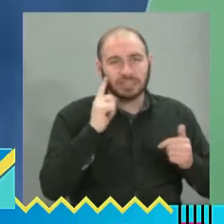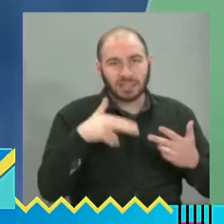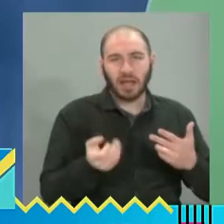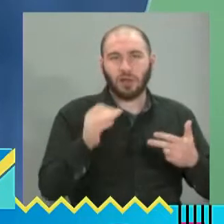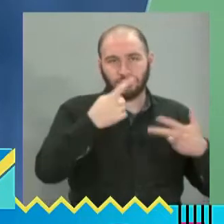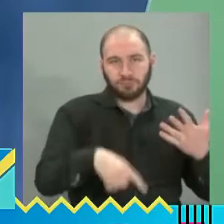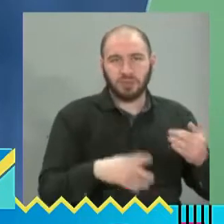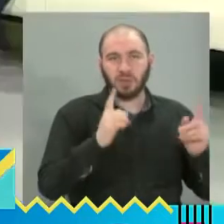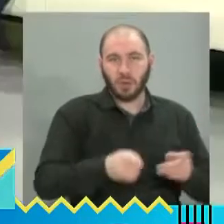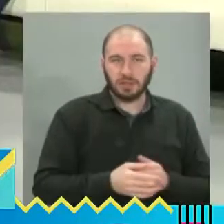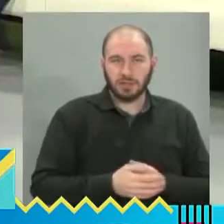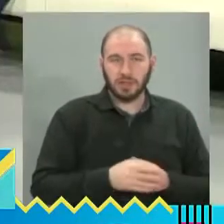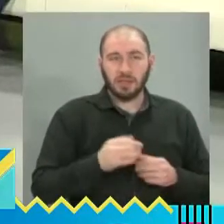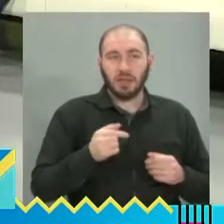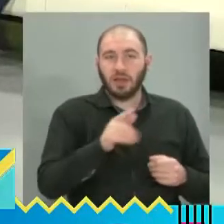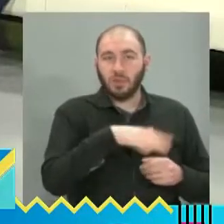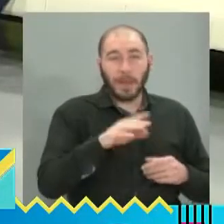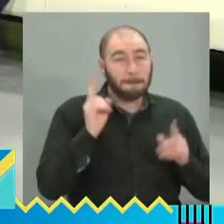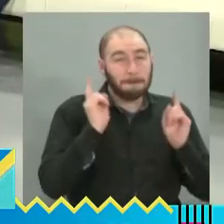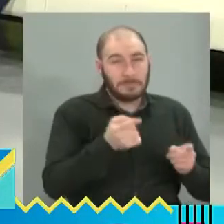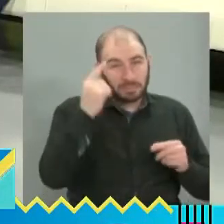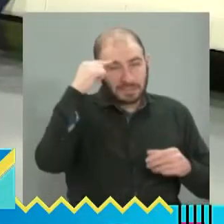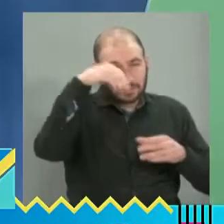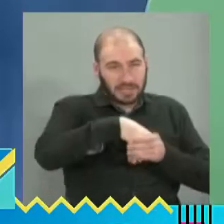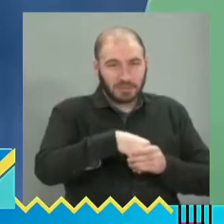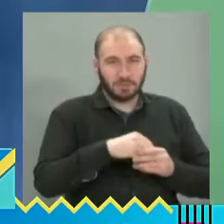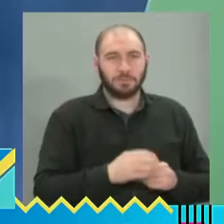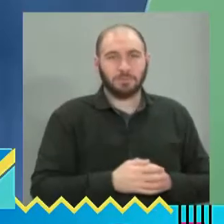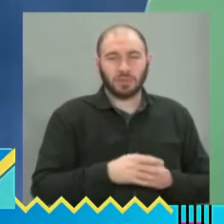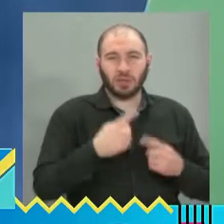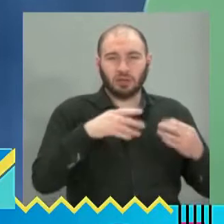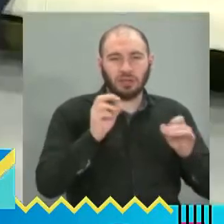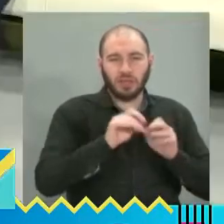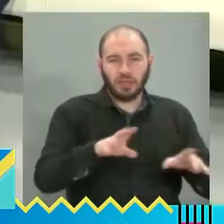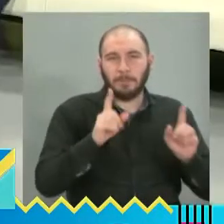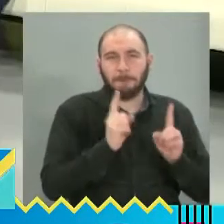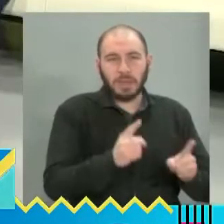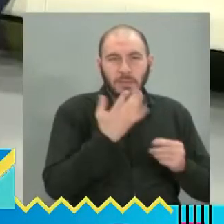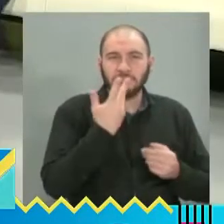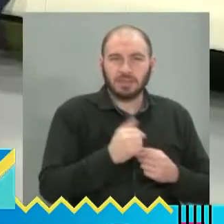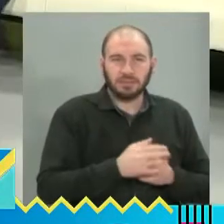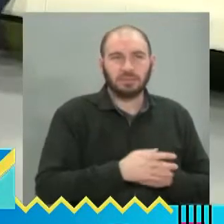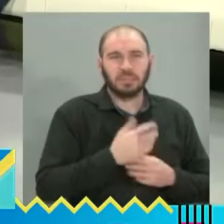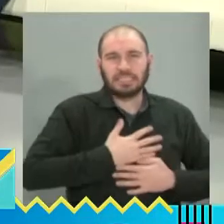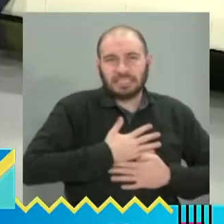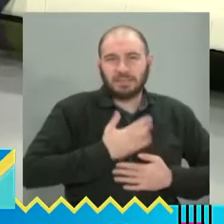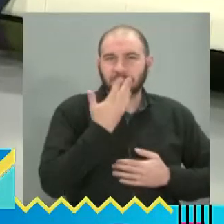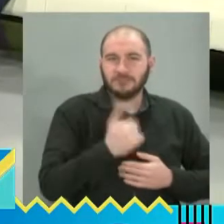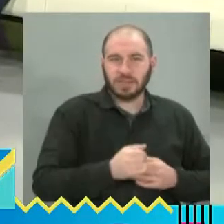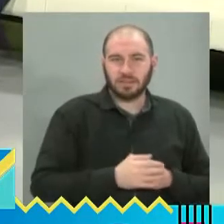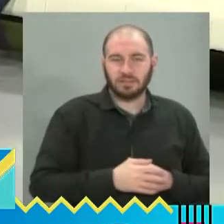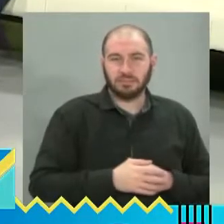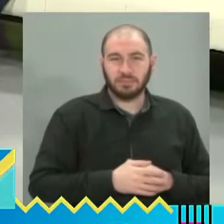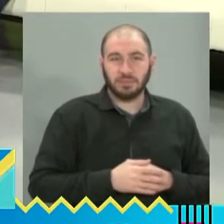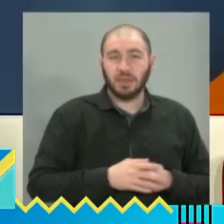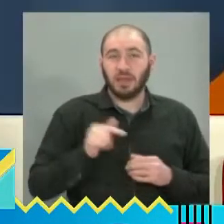como la cocaína, que actúa en el mismo centro cerebral. Liberando la misma sustancia que produce placer, que es la sensación de dopamina. placer y gratificación